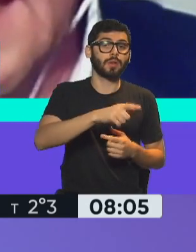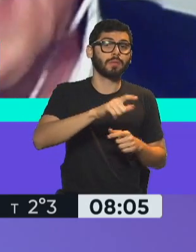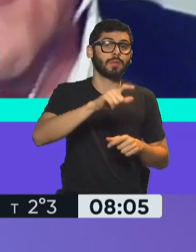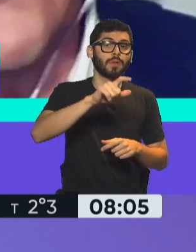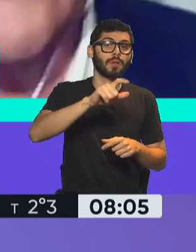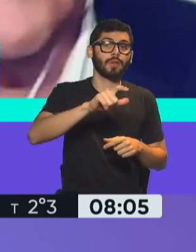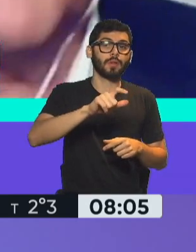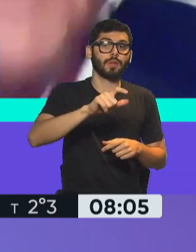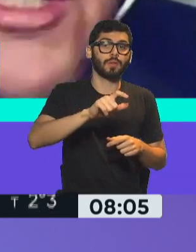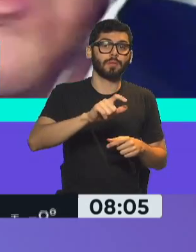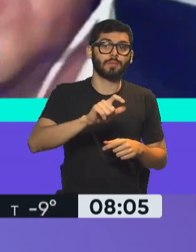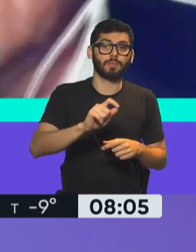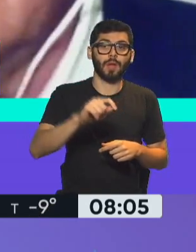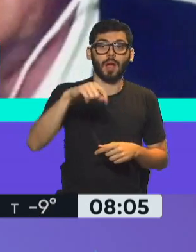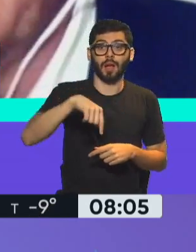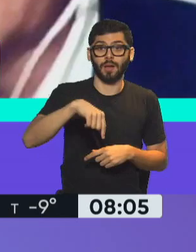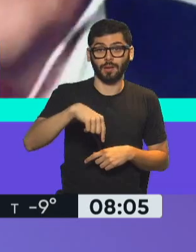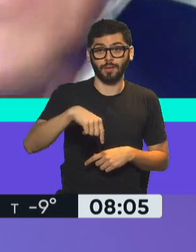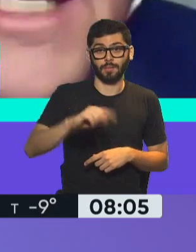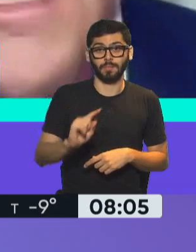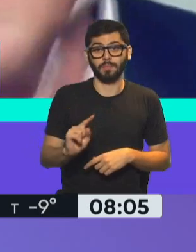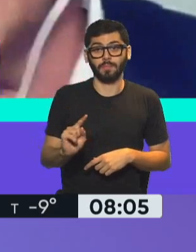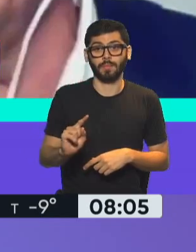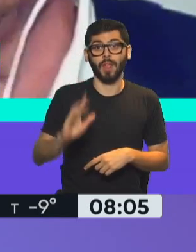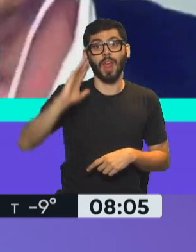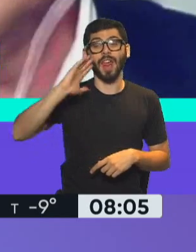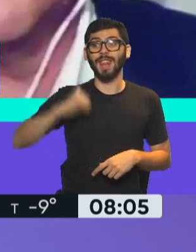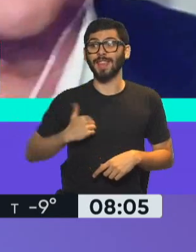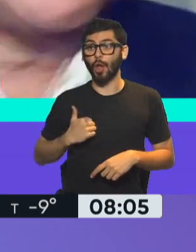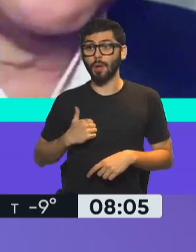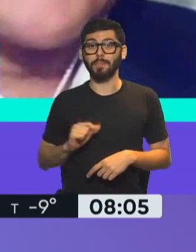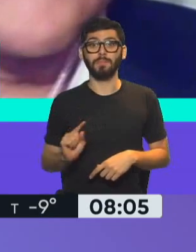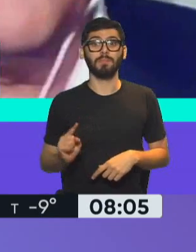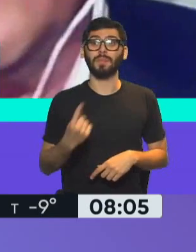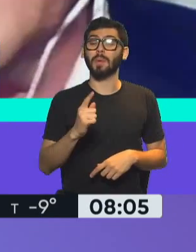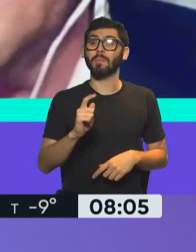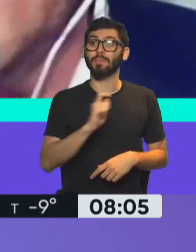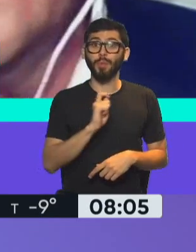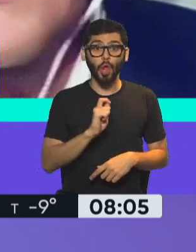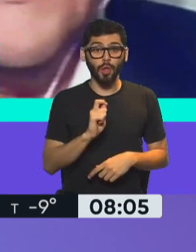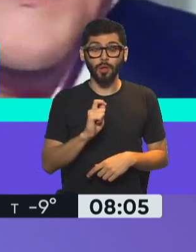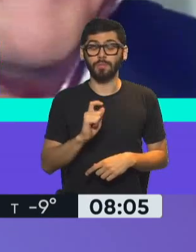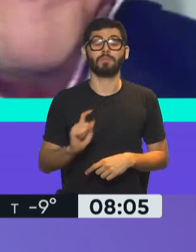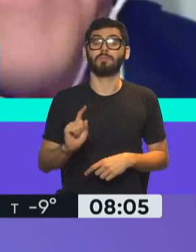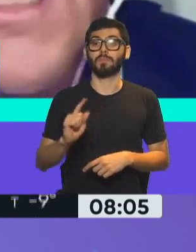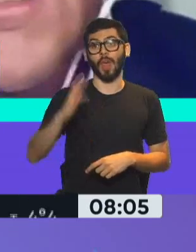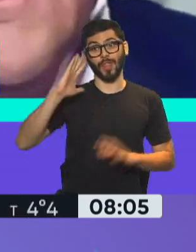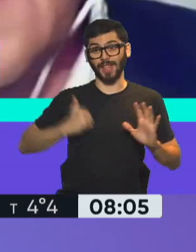periodistas, acá hay un muerto, el primer muerto, la primera víctima de la dictadura militar, se considera que pudo haber sido